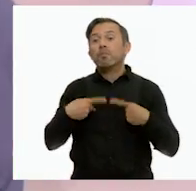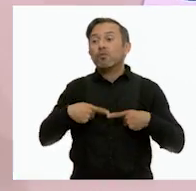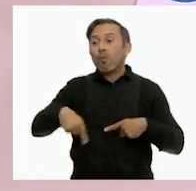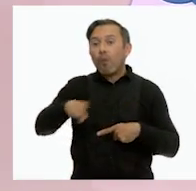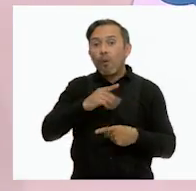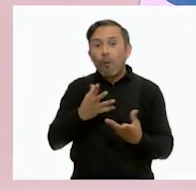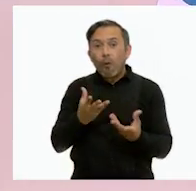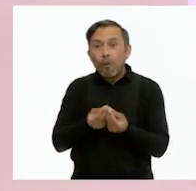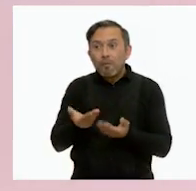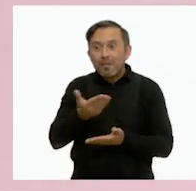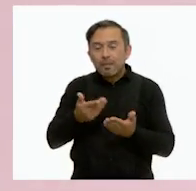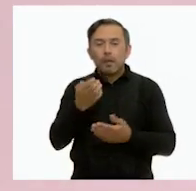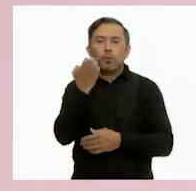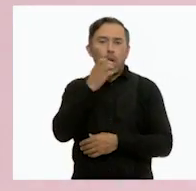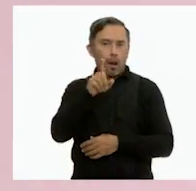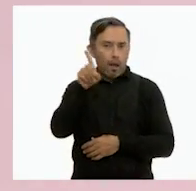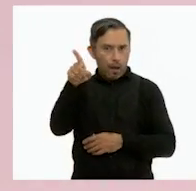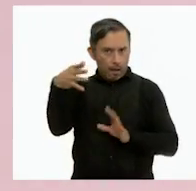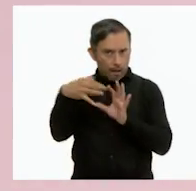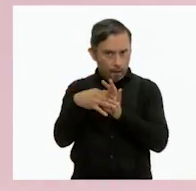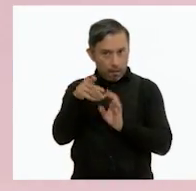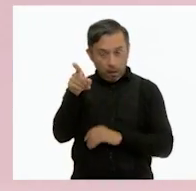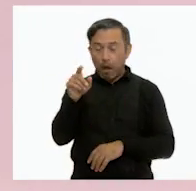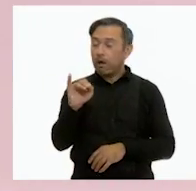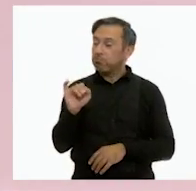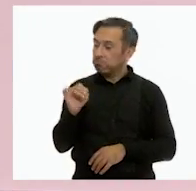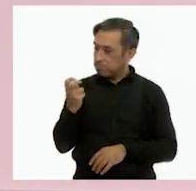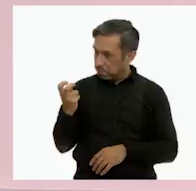vimos. Así es, muy bien.